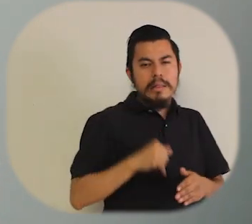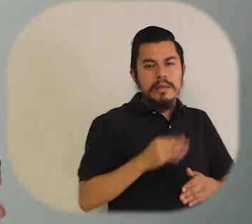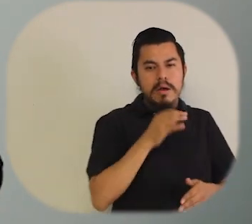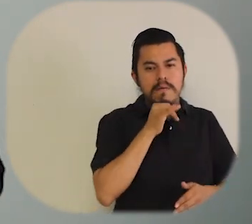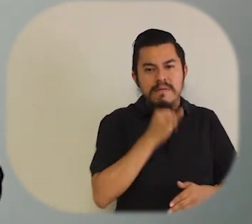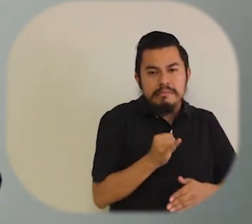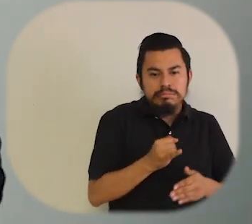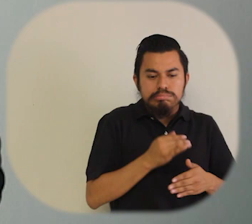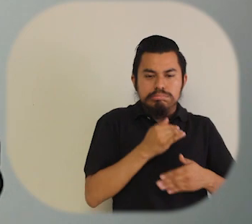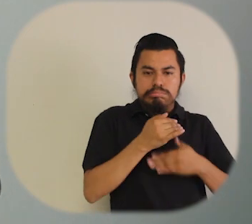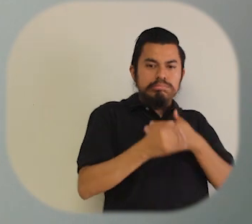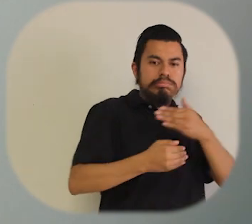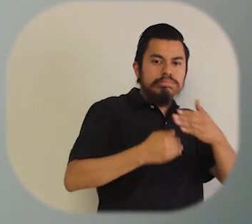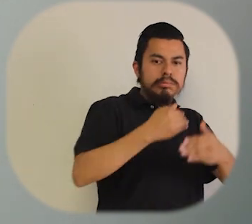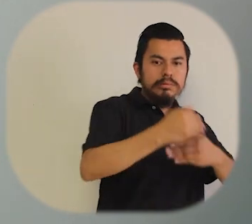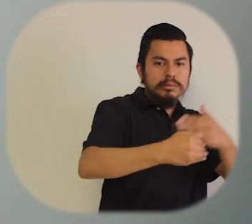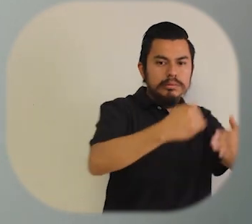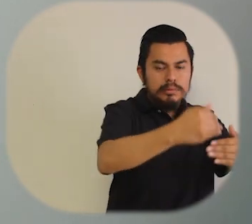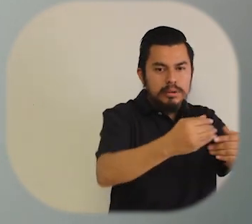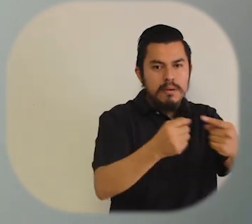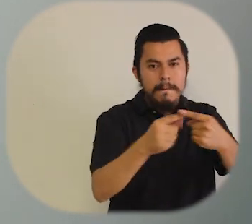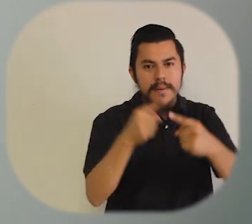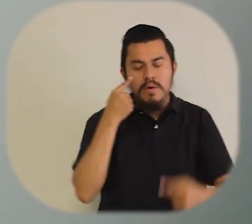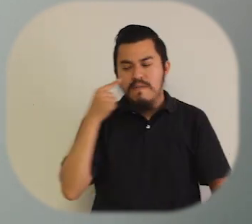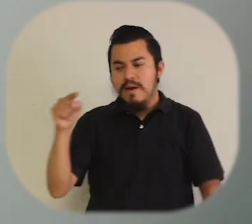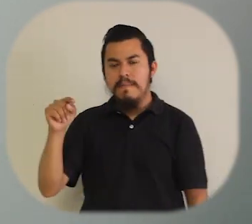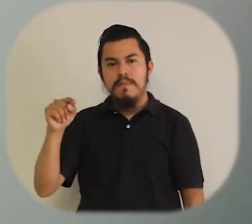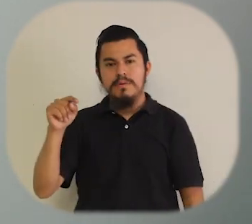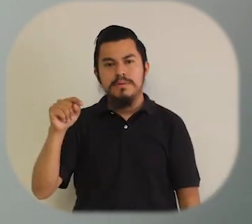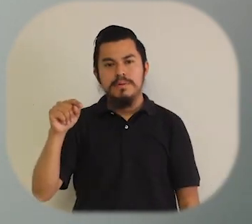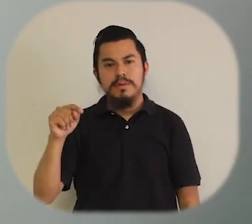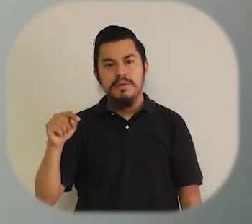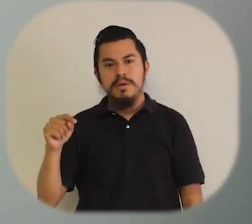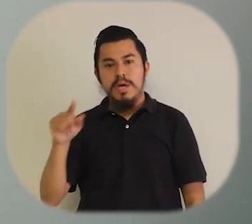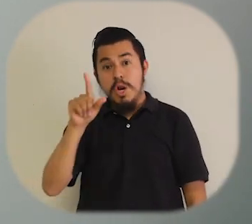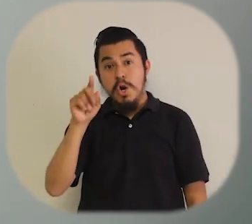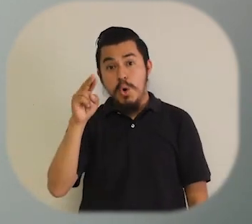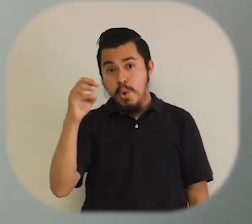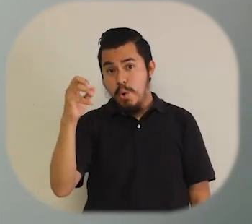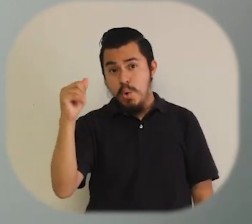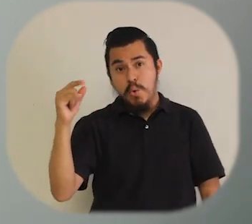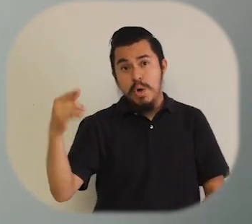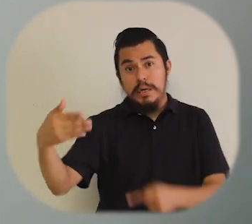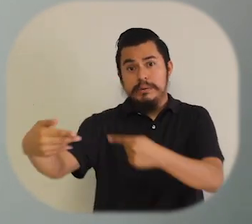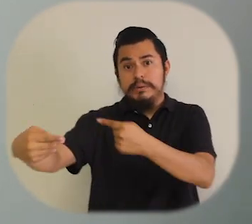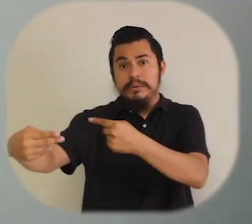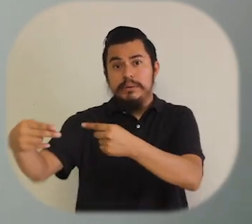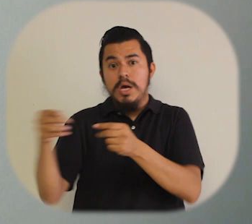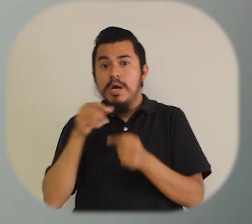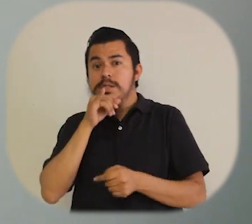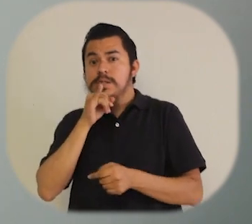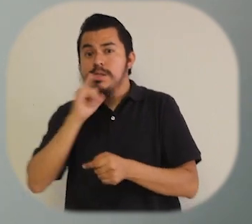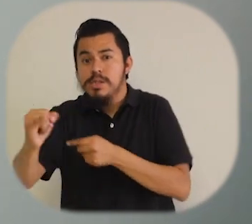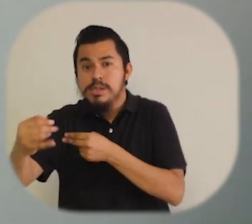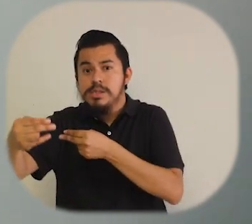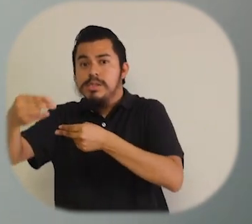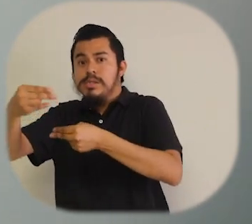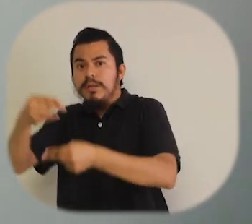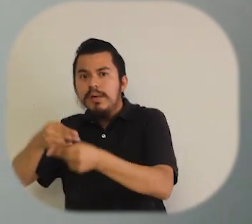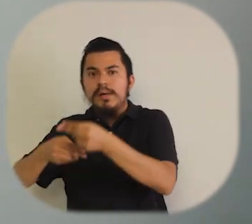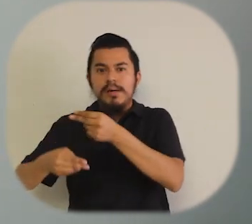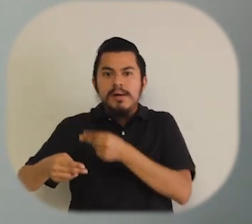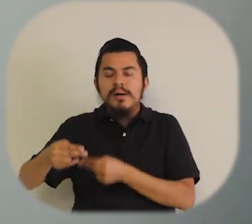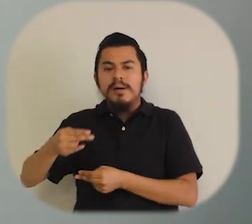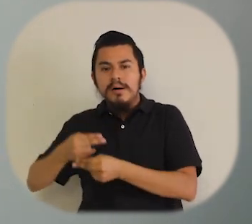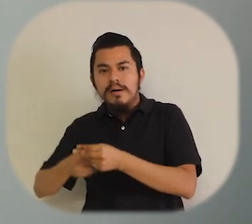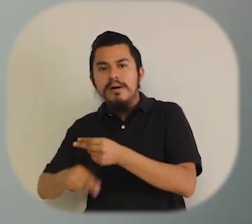vemos que la genealogía en Lucas va como regresando a los antiguos. Uno de ellos se enfoca en José y otro en